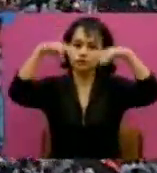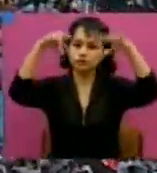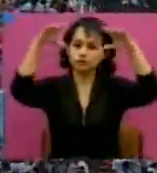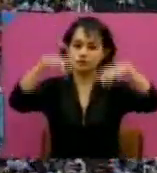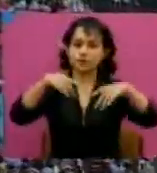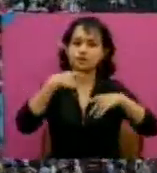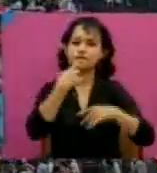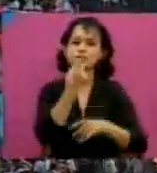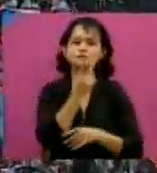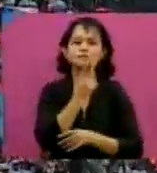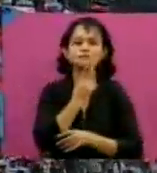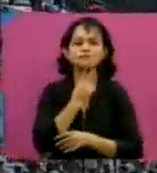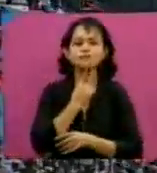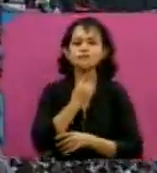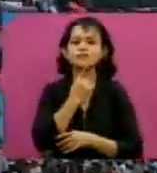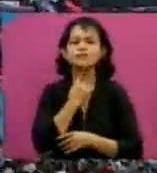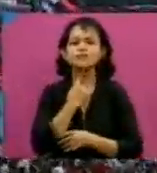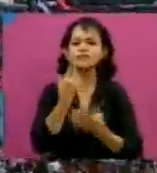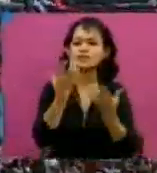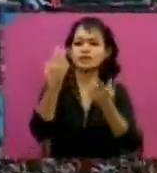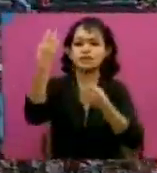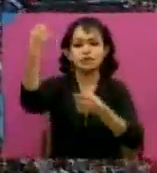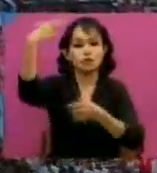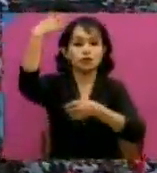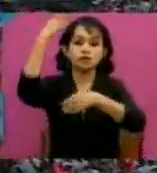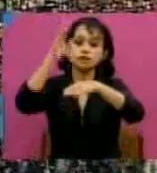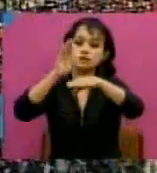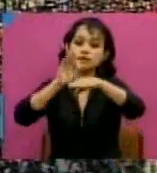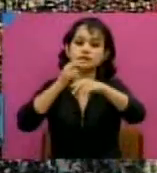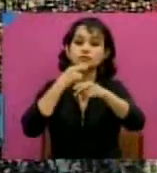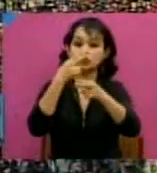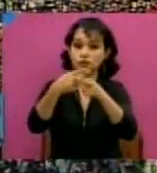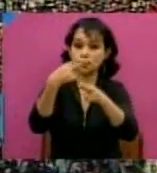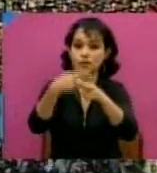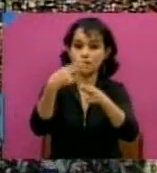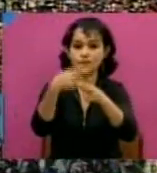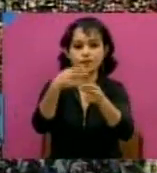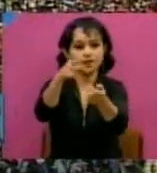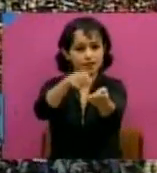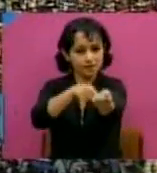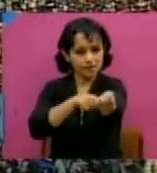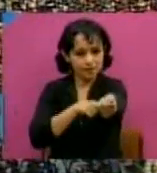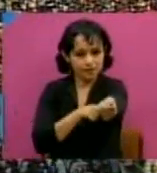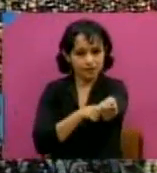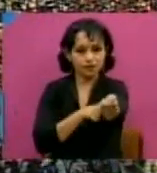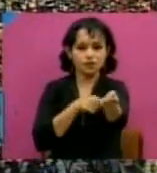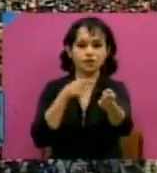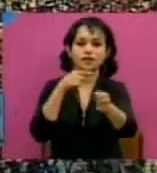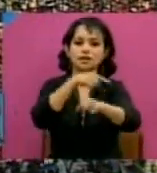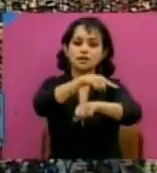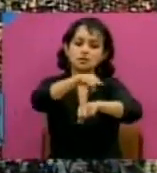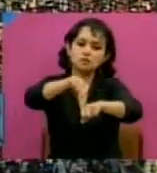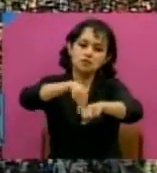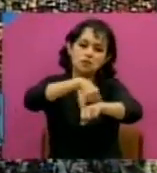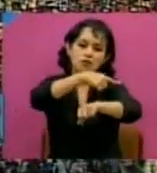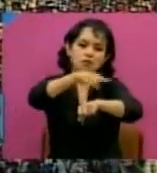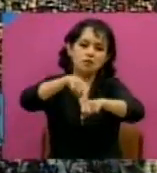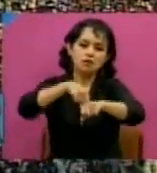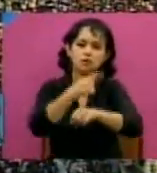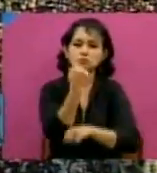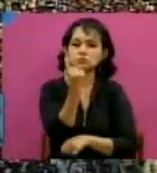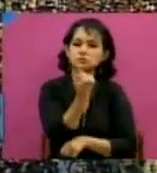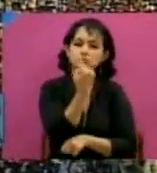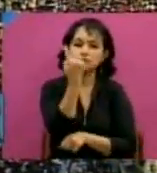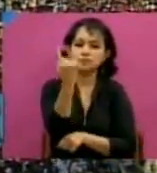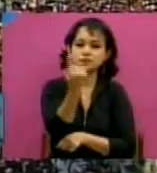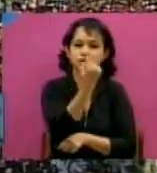y sediento de luz te nombro hermano. En mis horas de aislamiento